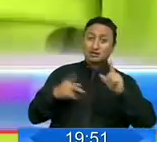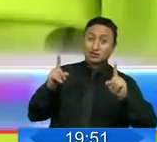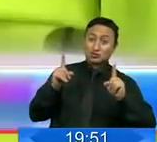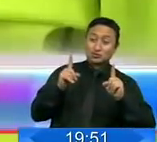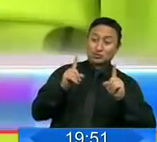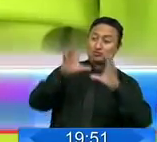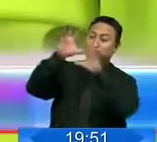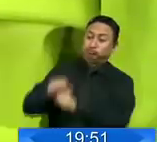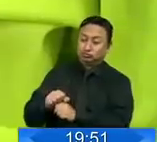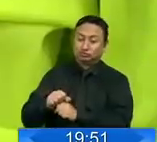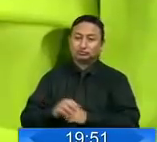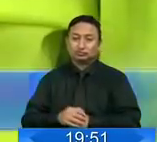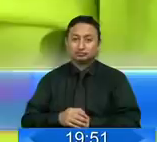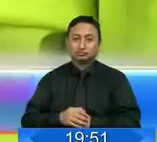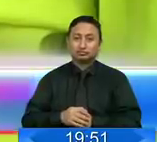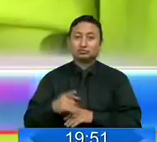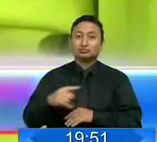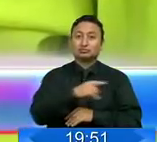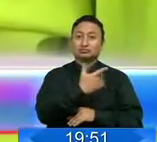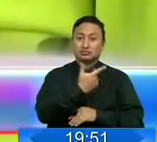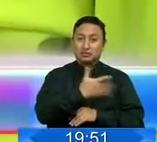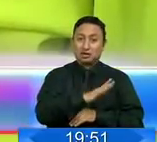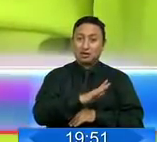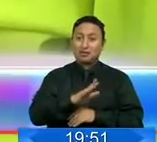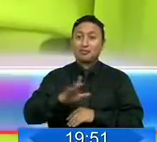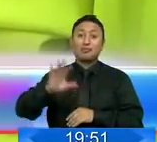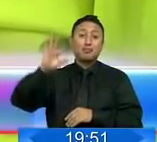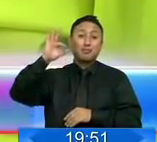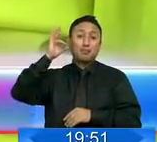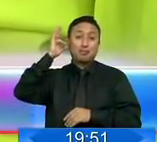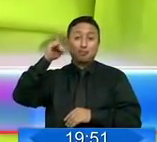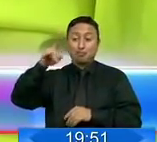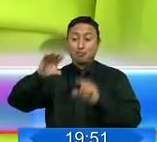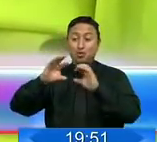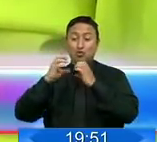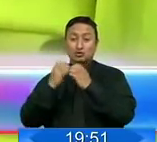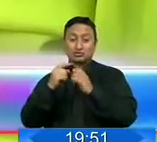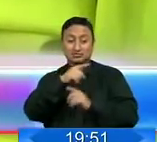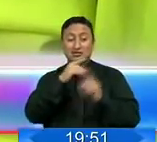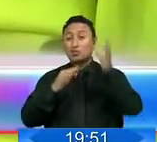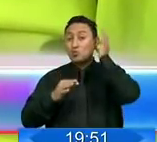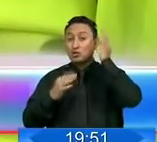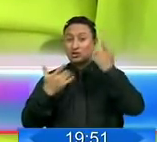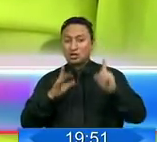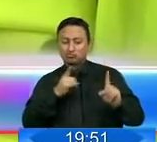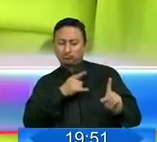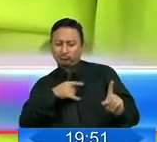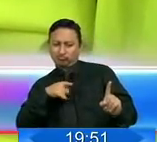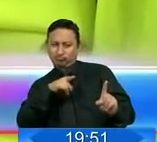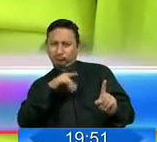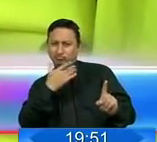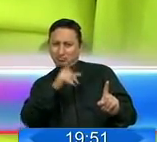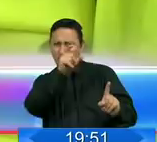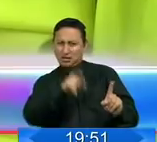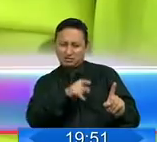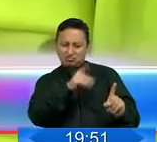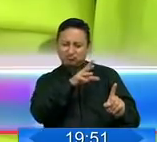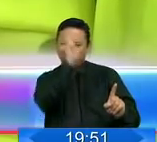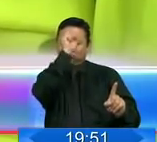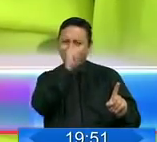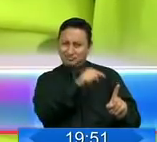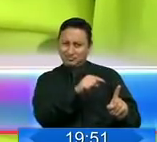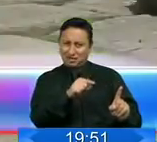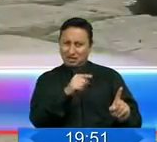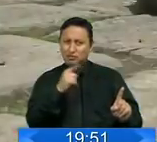que han tenido inteligenciado a la víctima, entonces es así que ellos ya identifican a la víctima para proceder al